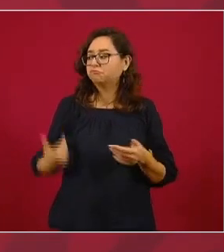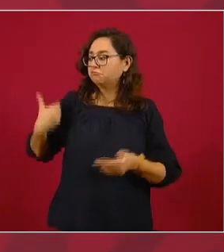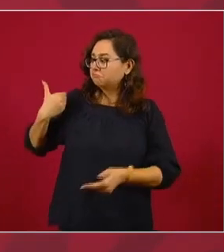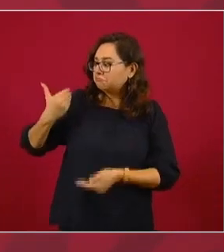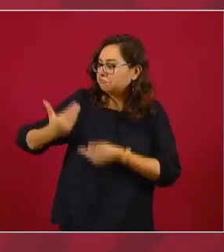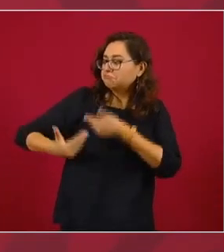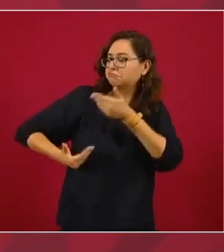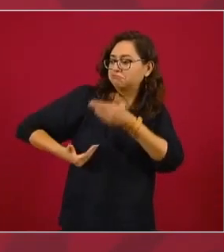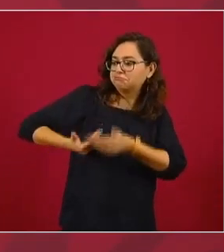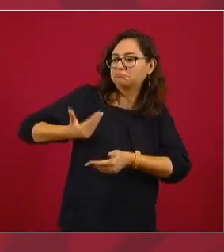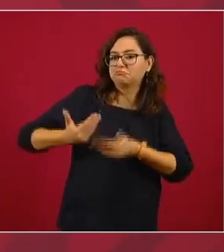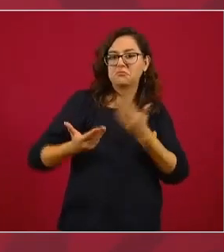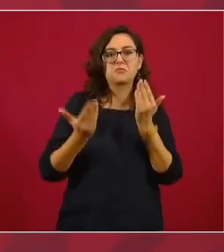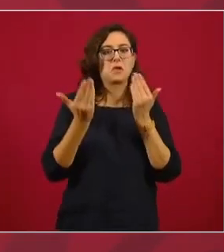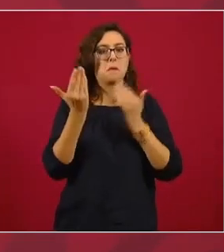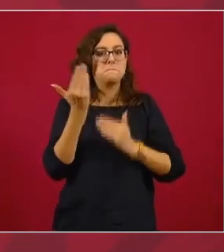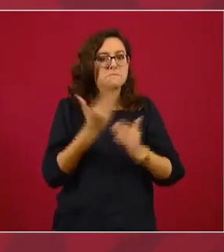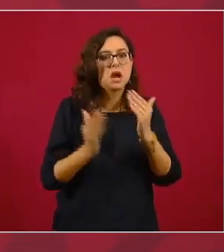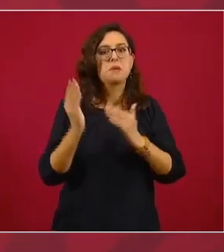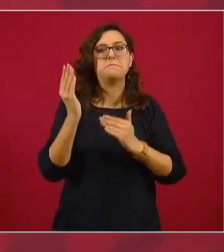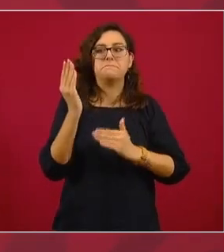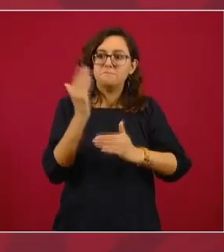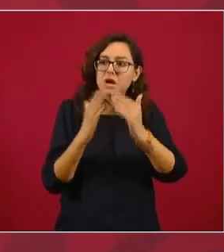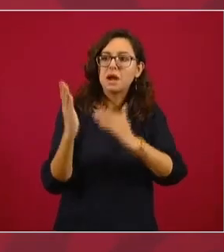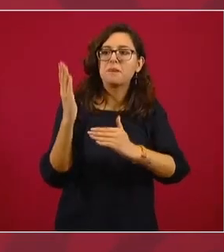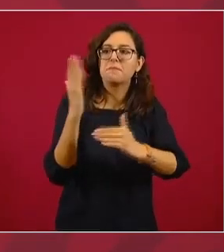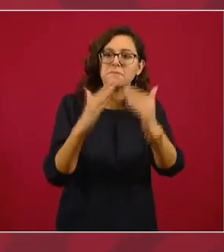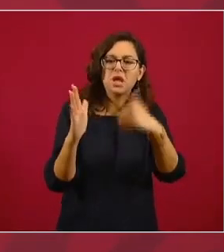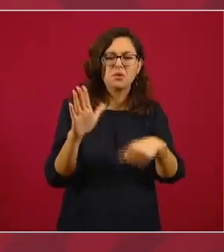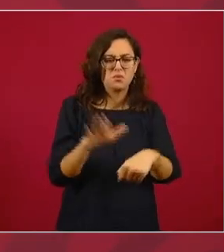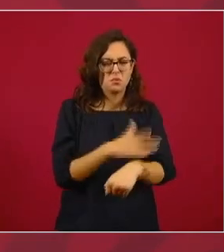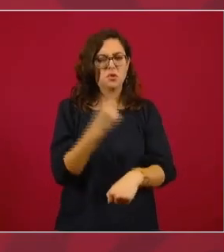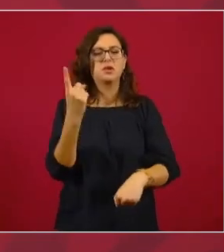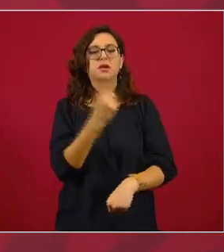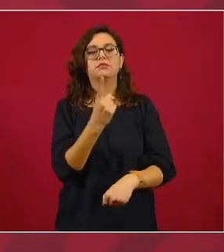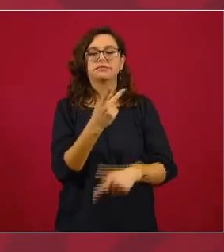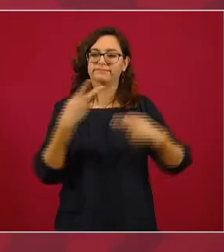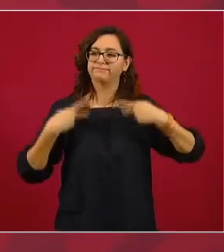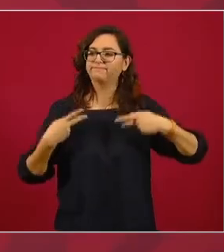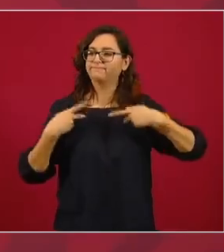adelante? Porque contamos con el apoyo del pueblo de México,